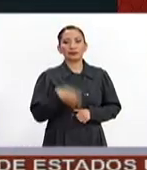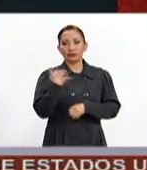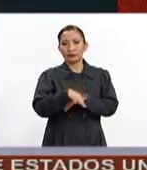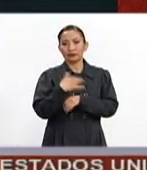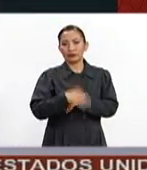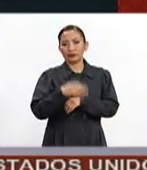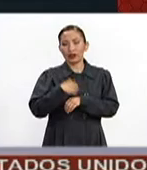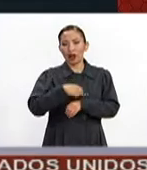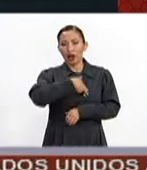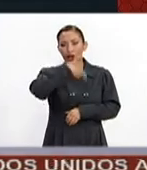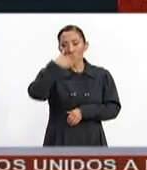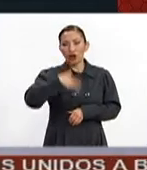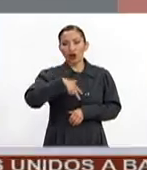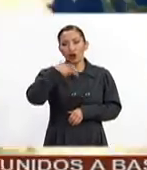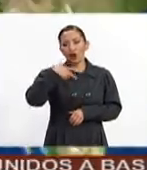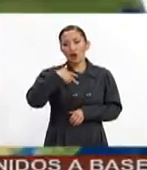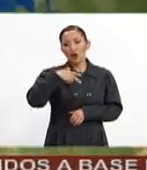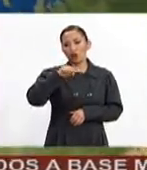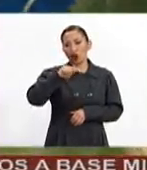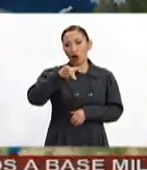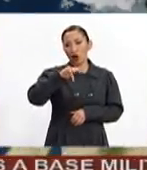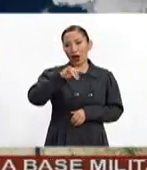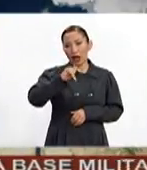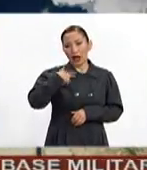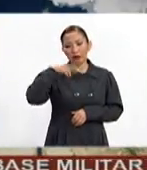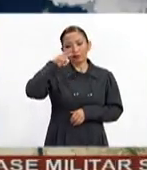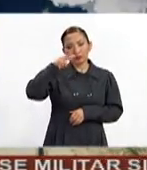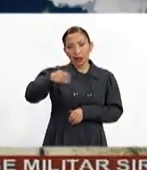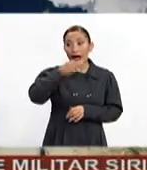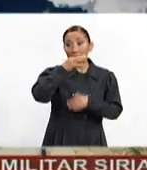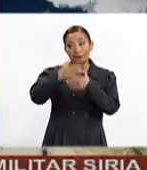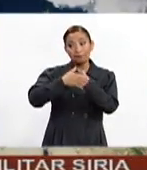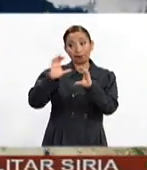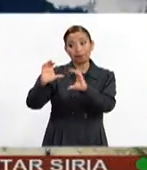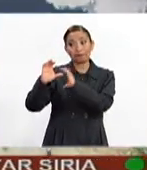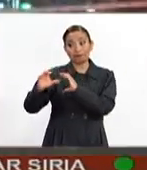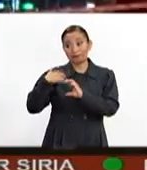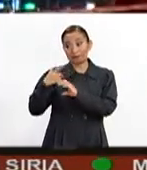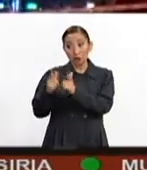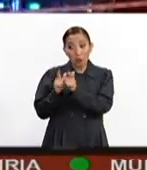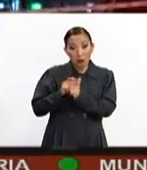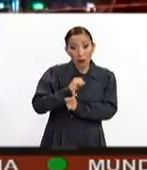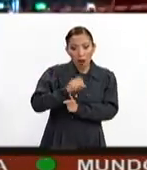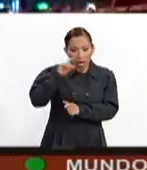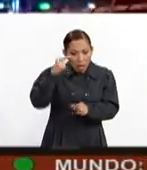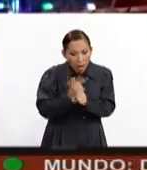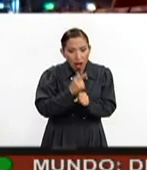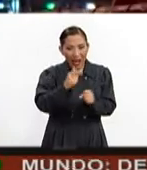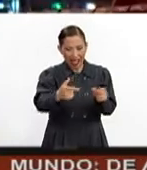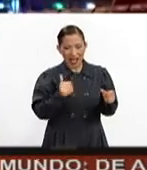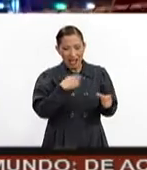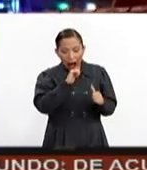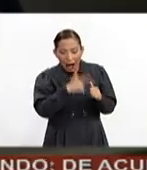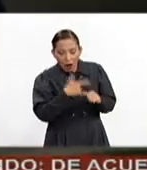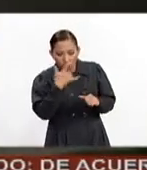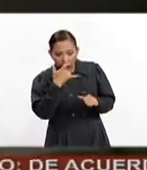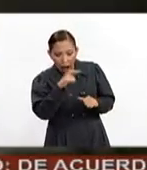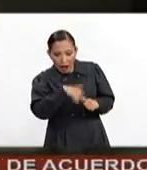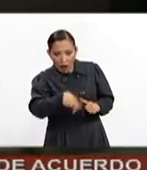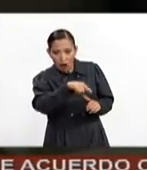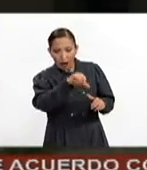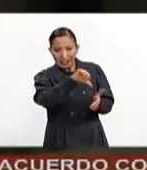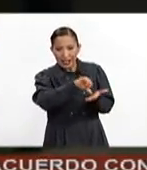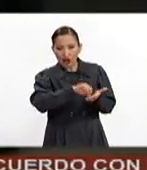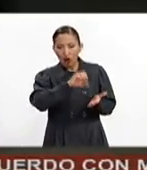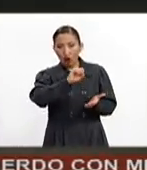Mientras que en Noruega, otro de los países escandinavos, se elevó la alerta terrorista luego de encontrar un artefacto explosivo en el centro de